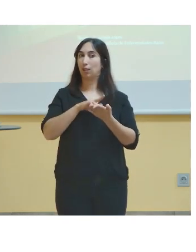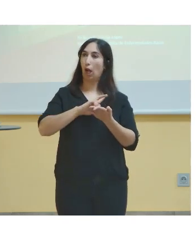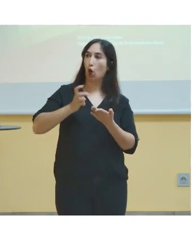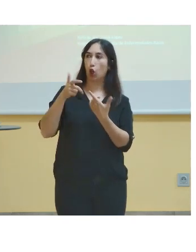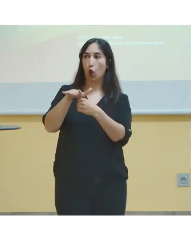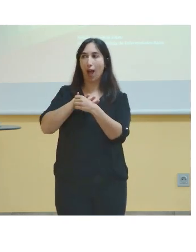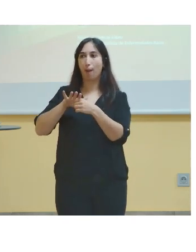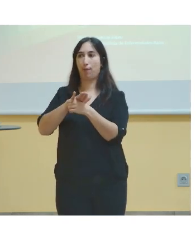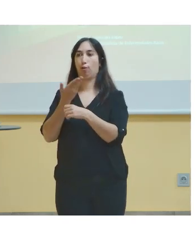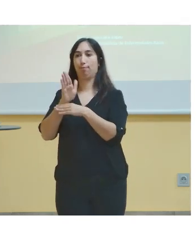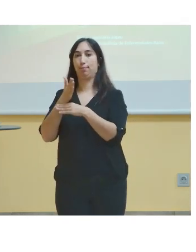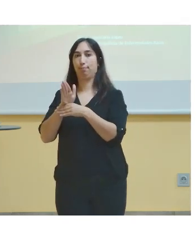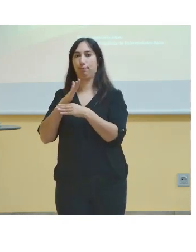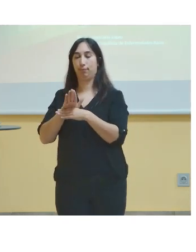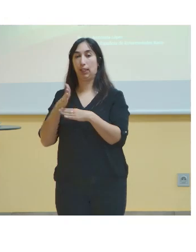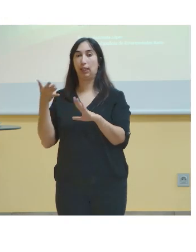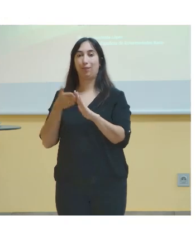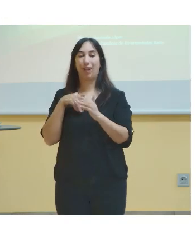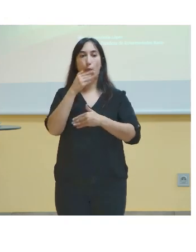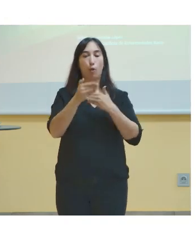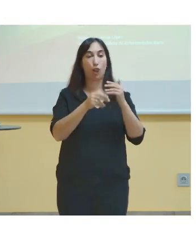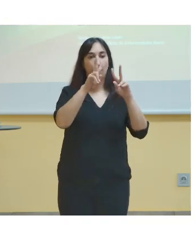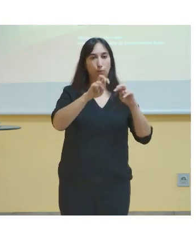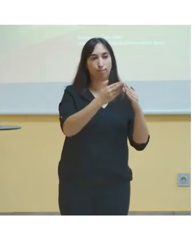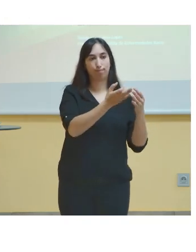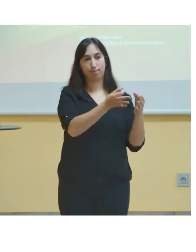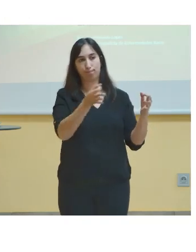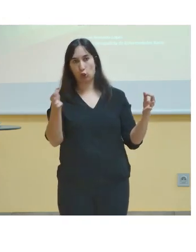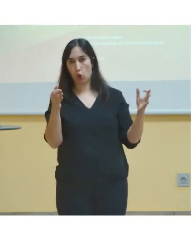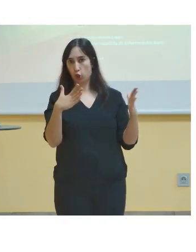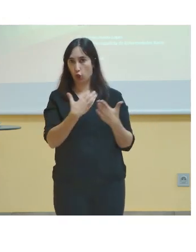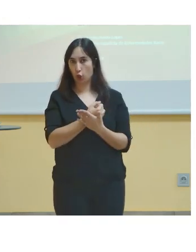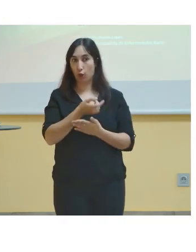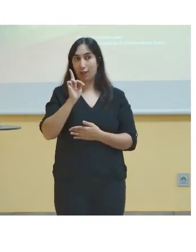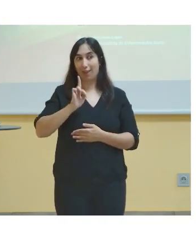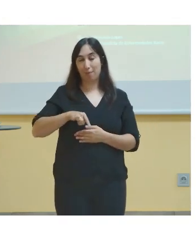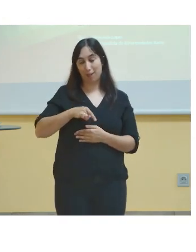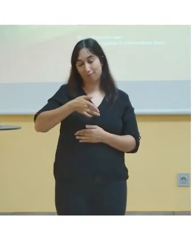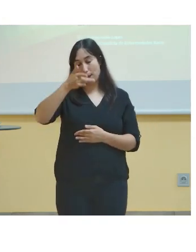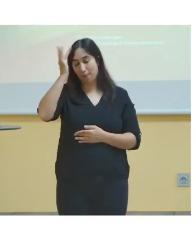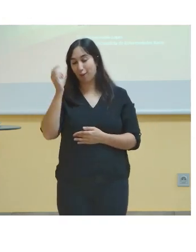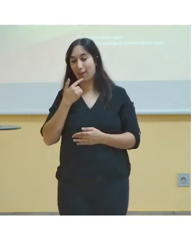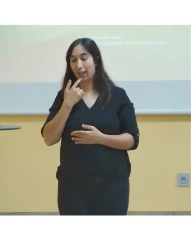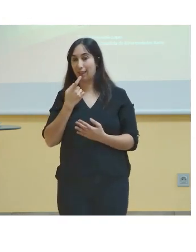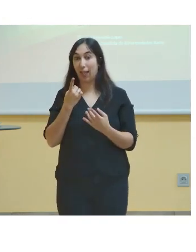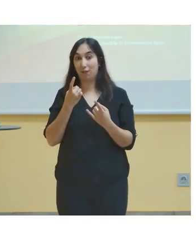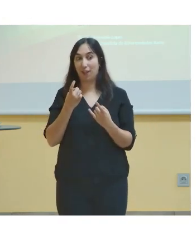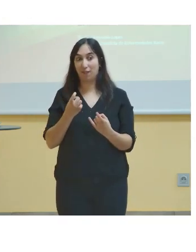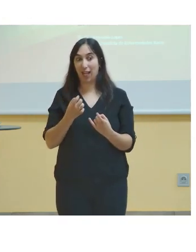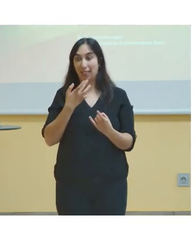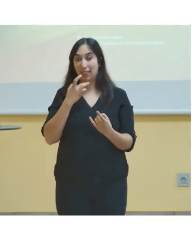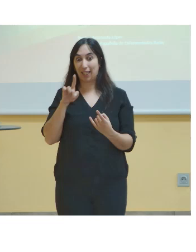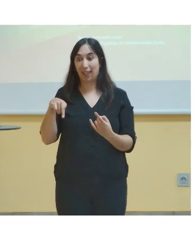muchos ámbitos. Hasta ahí, todo el proceso investigador correcto. Pero como bien dice Verónica, esto quedaría cojo si no